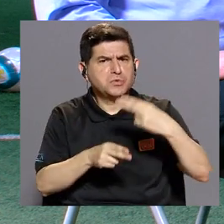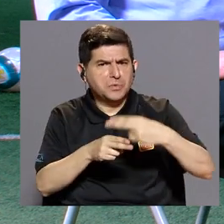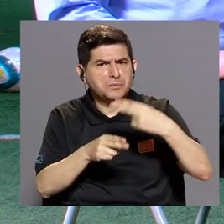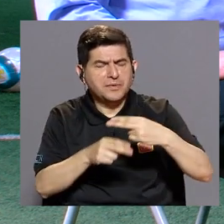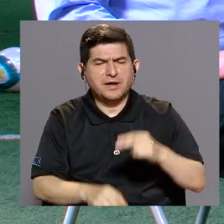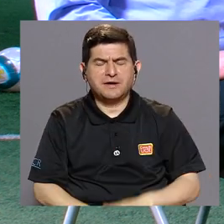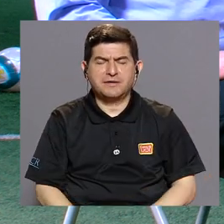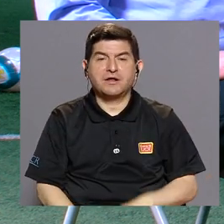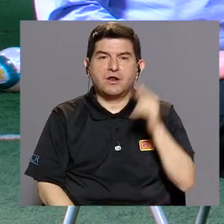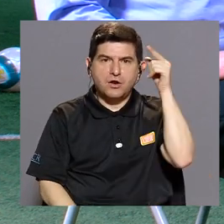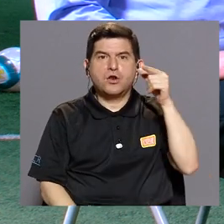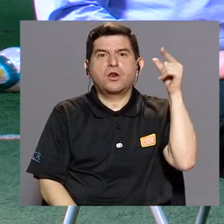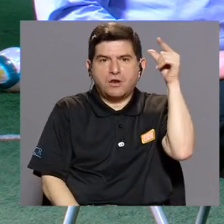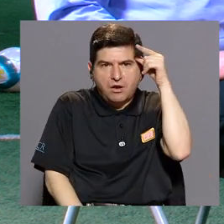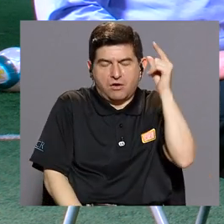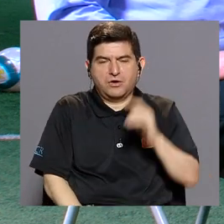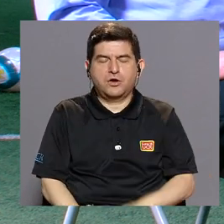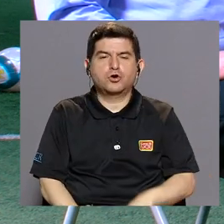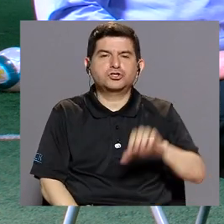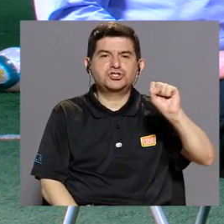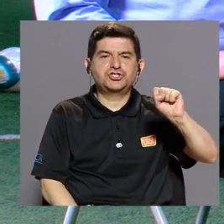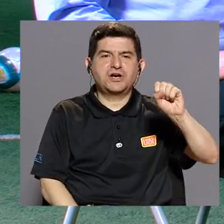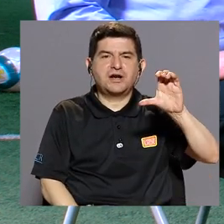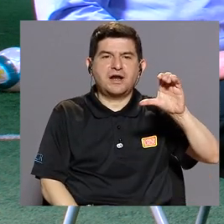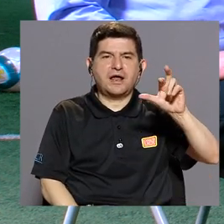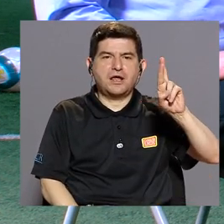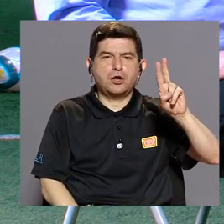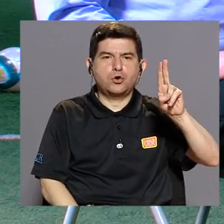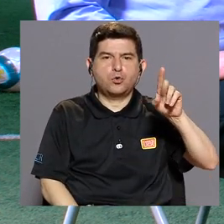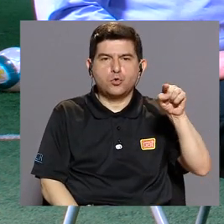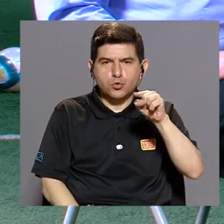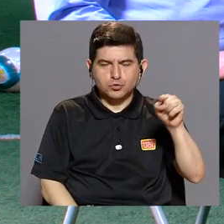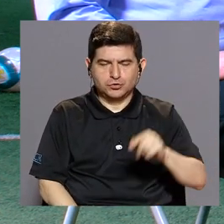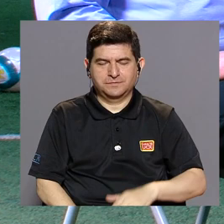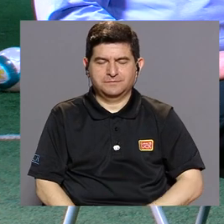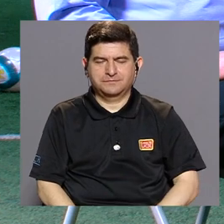podría nombrar más. Sin duda alguna, ¿verdad? Shirley Cruz, ¿verdad?